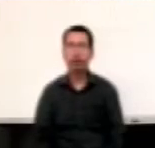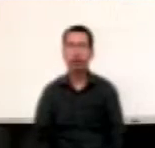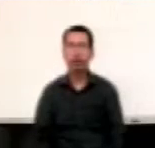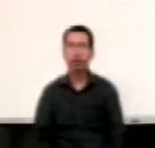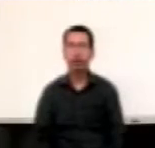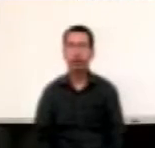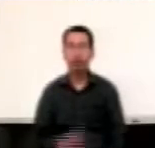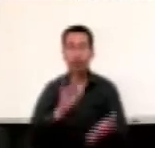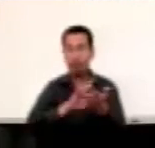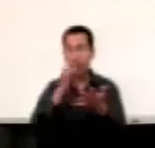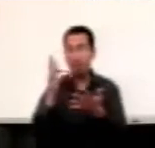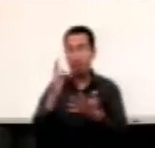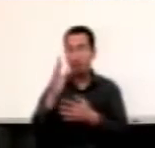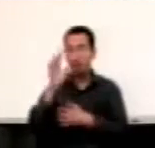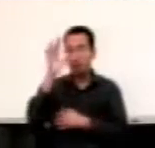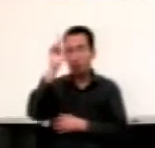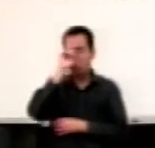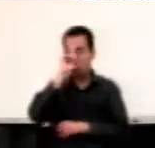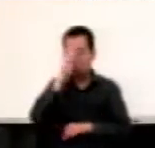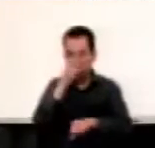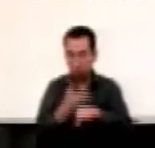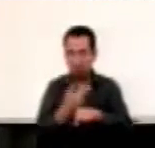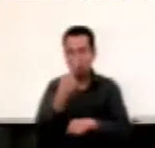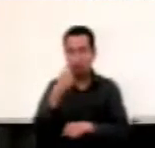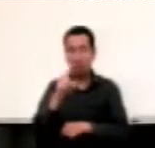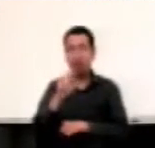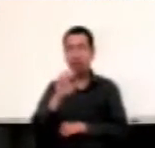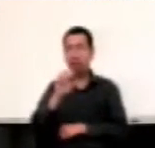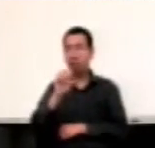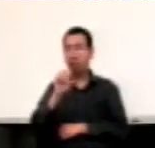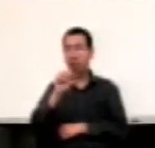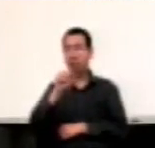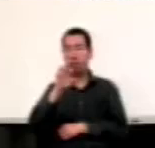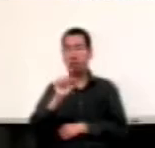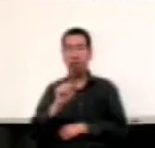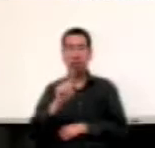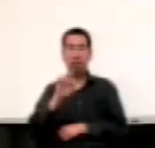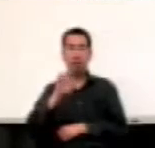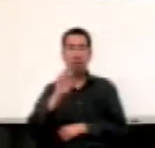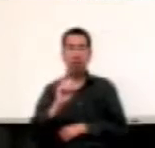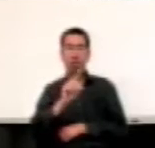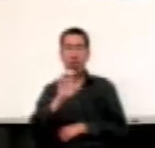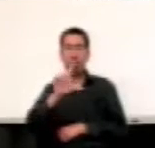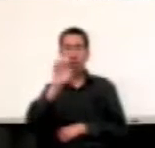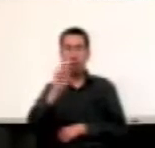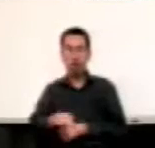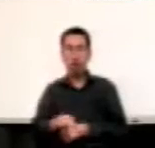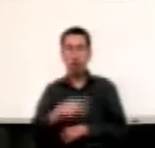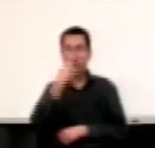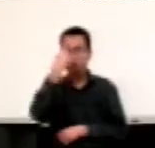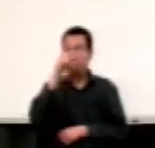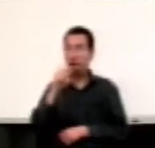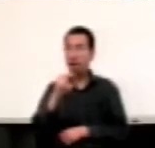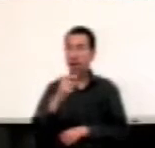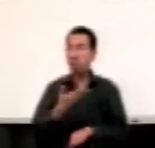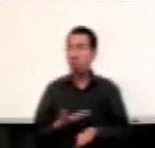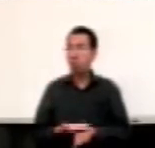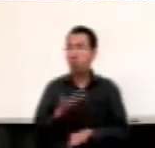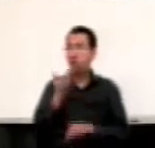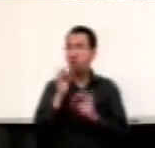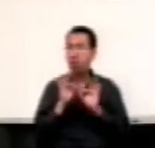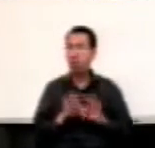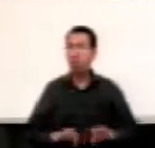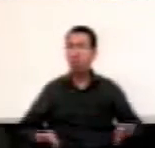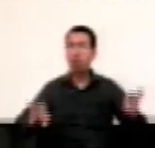Agradecemos a la consejera Sandra Prieto de León sus comentarios. Muchas gracias. En realidad, pues, muy importante